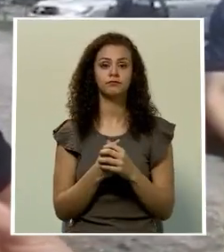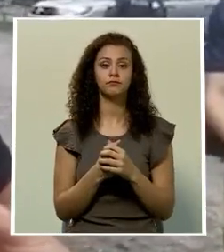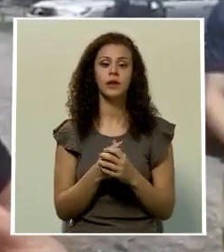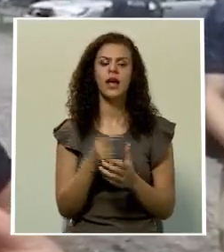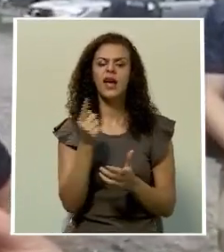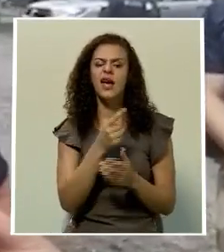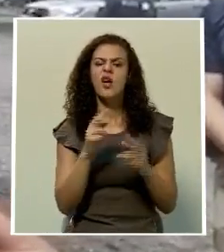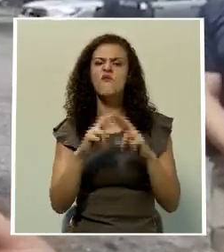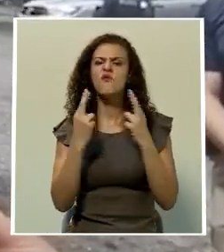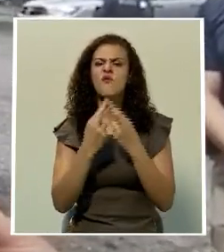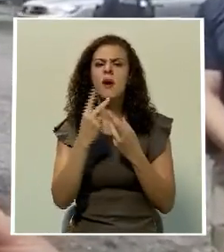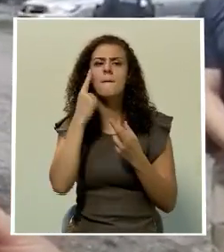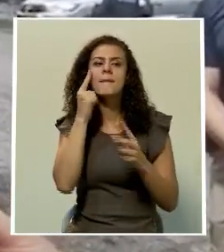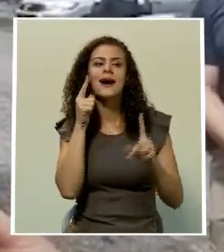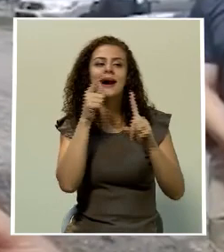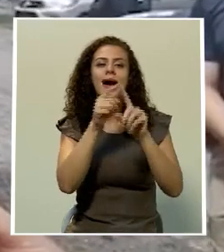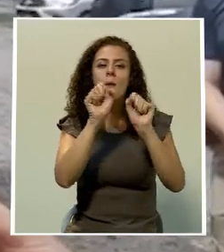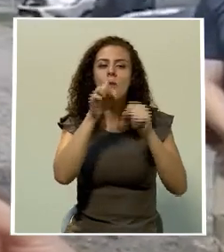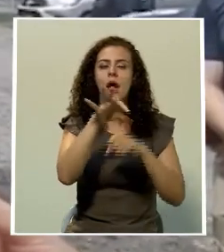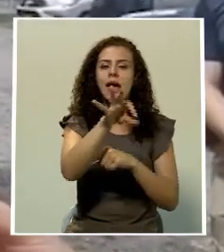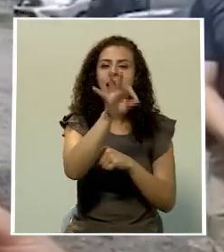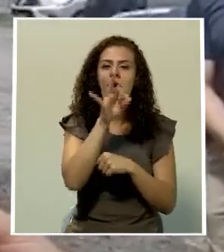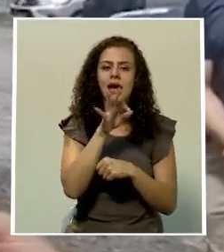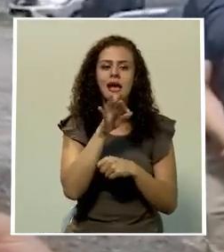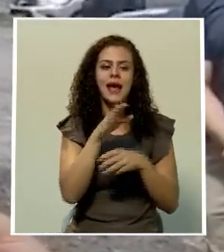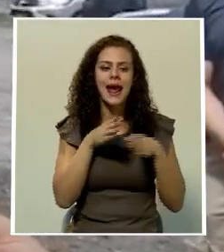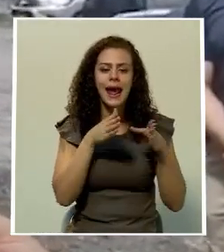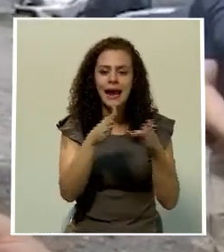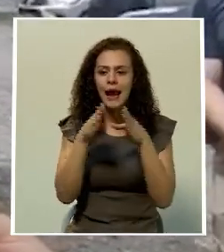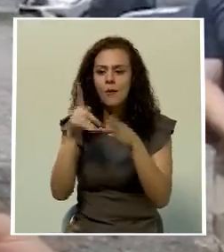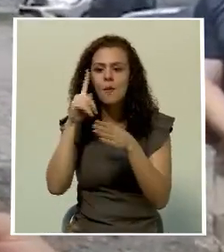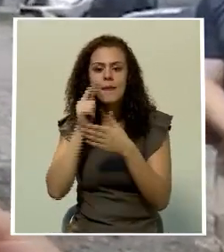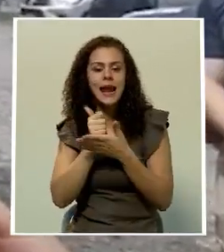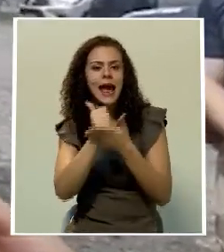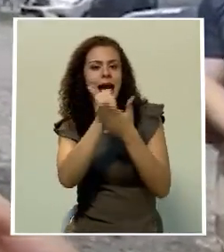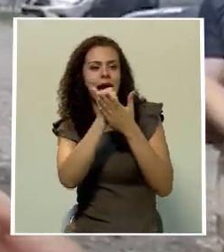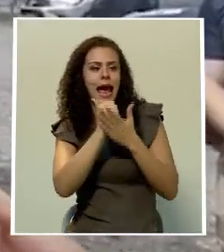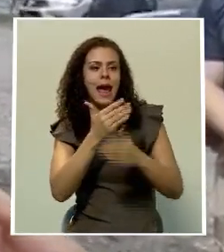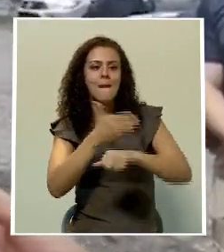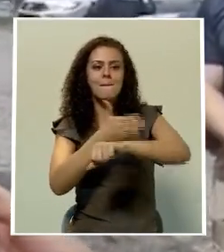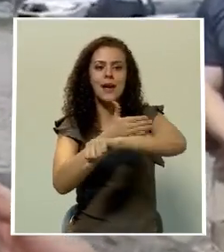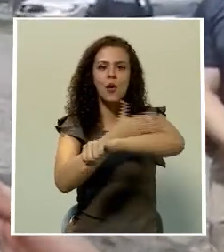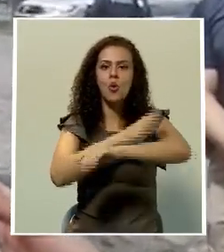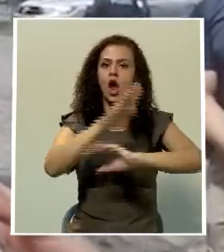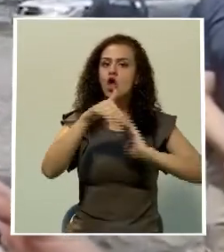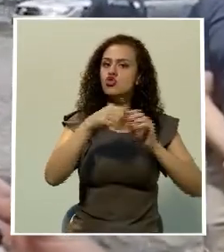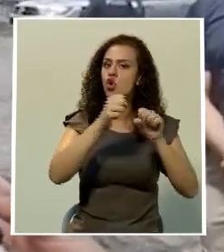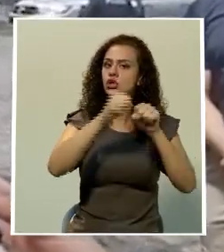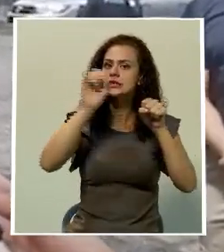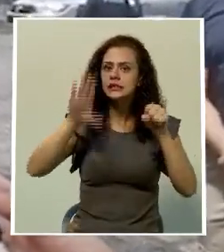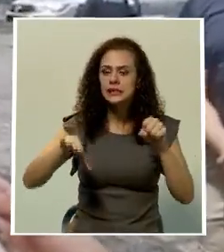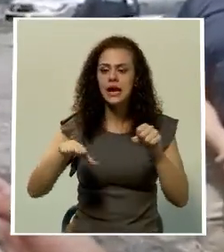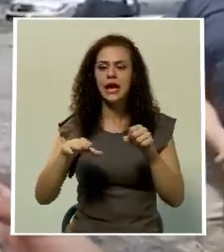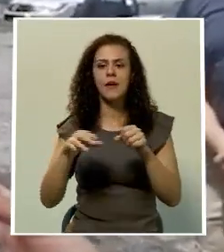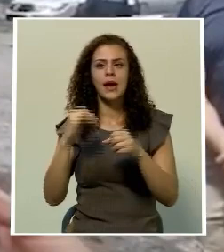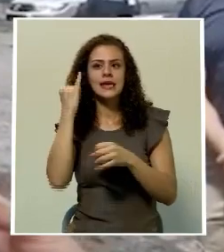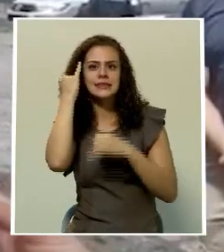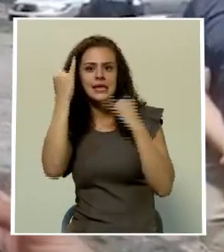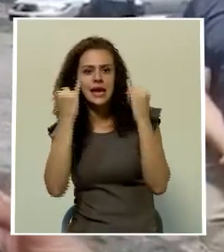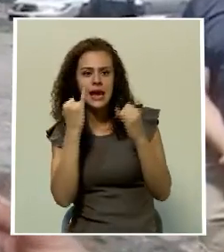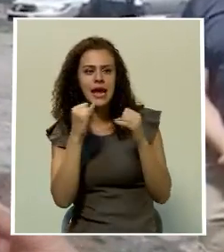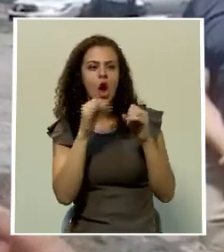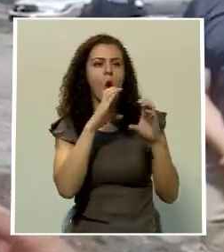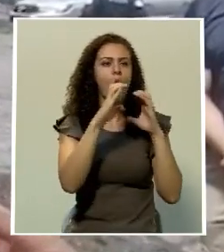con el fin de poder encontrar una serie de caminos que nos van a ayudar a mejorar todos los sistemas de operativos, de inteligencia y